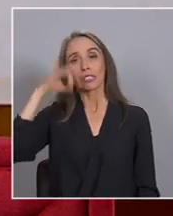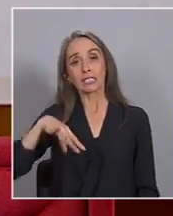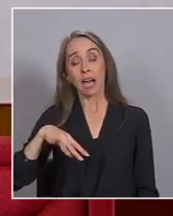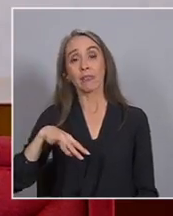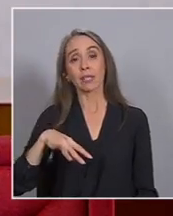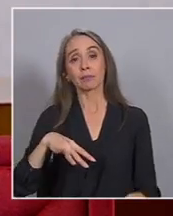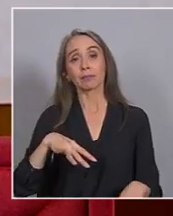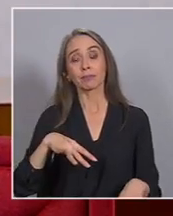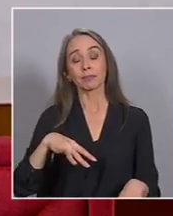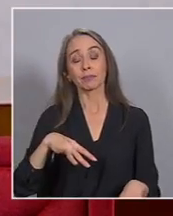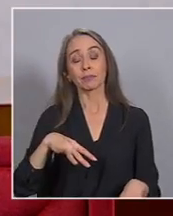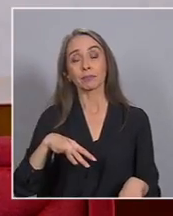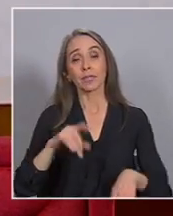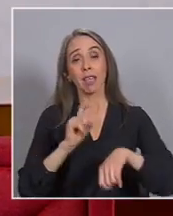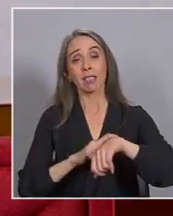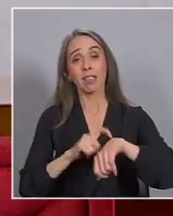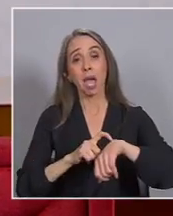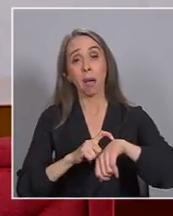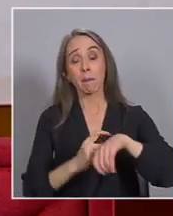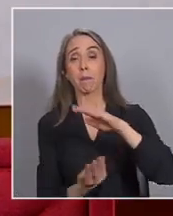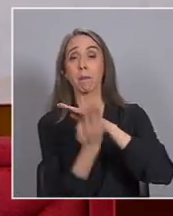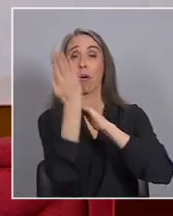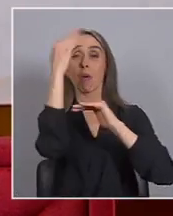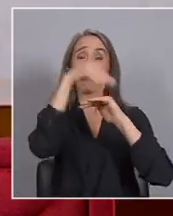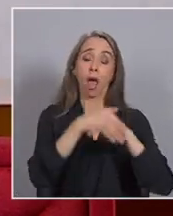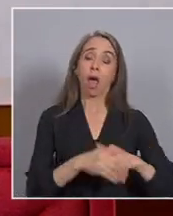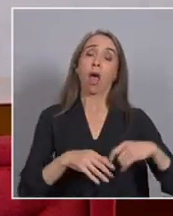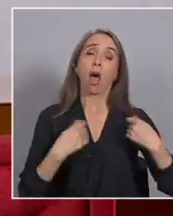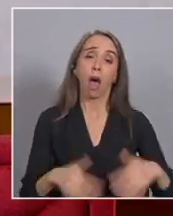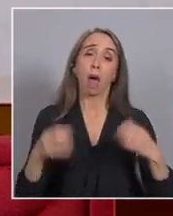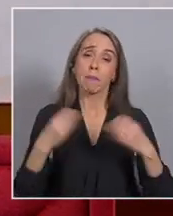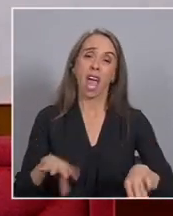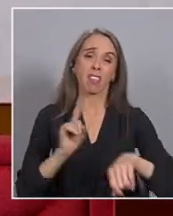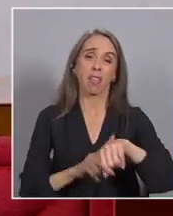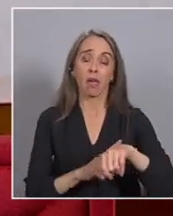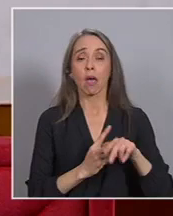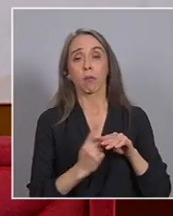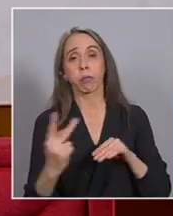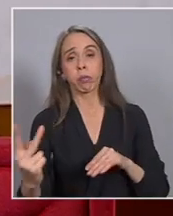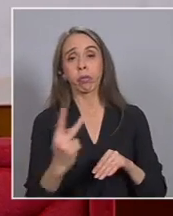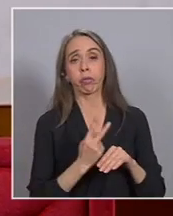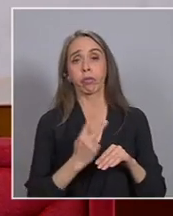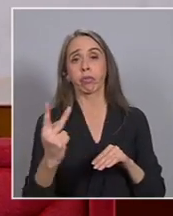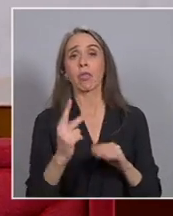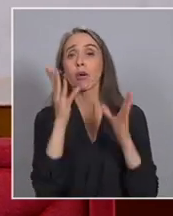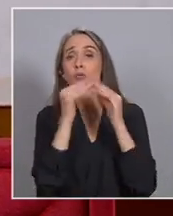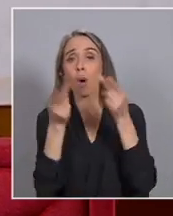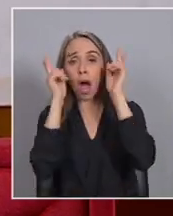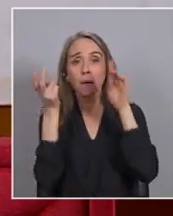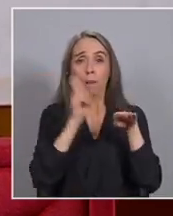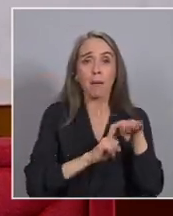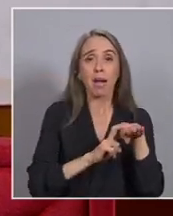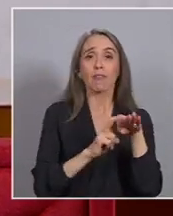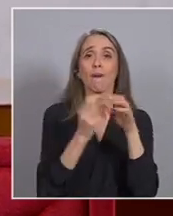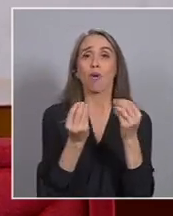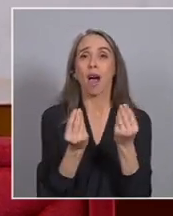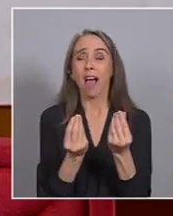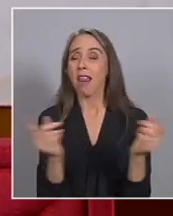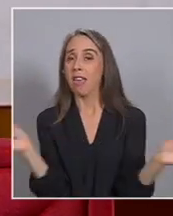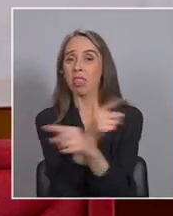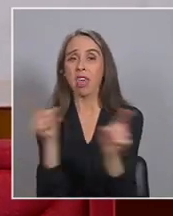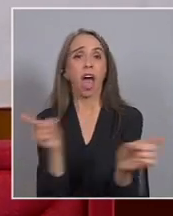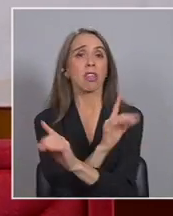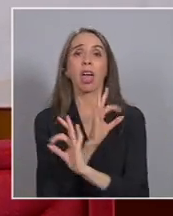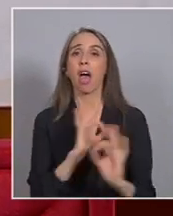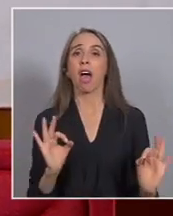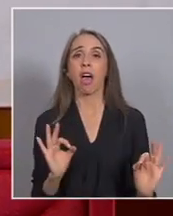los que gastan parte importante de su tiempo en traslado sin contar con medios de transporte de calidad y con la frecuencia necesaria. Y